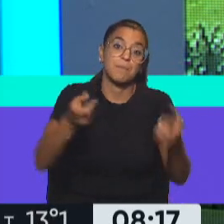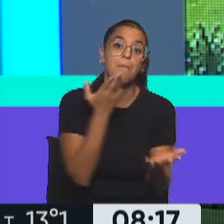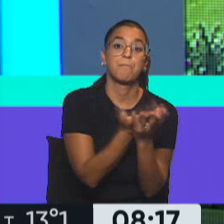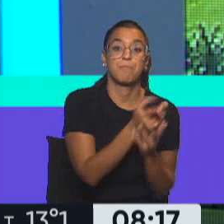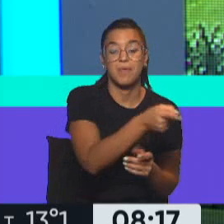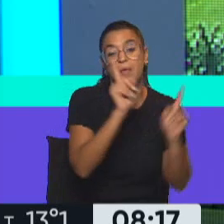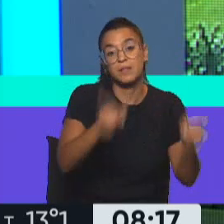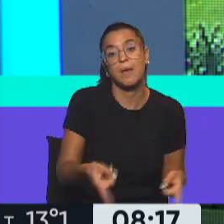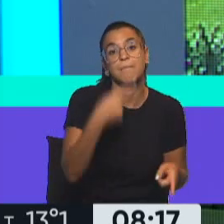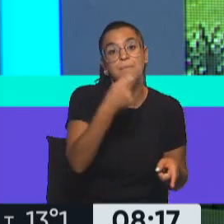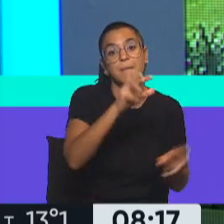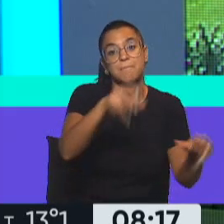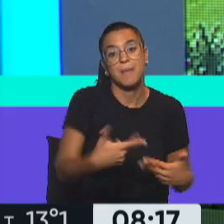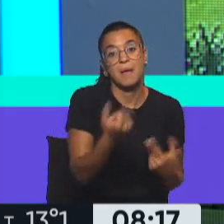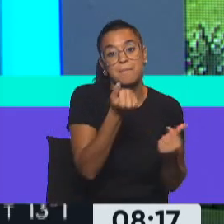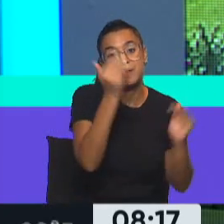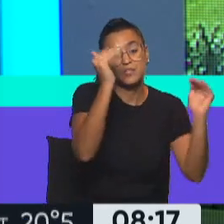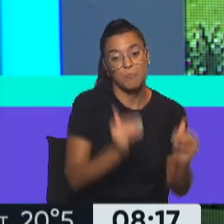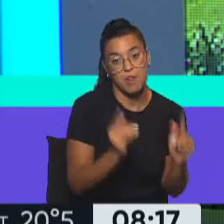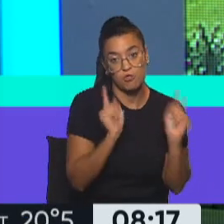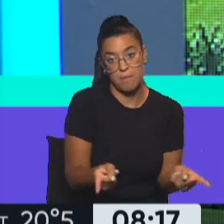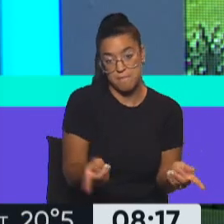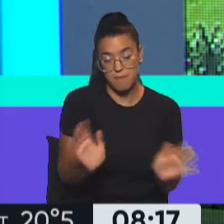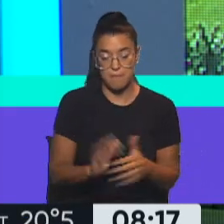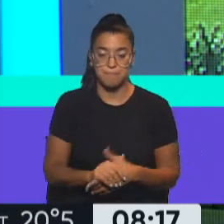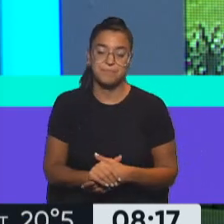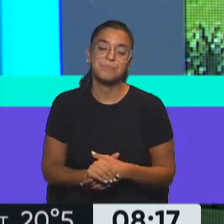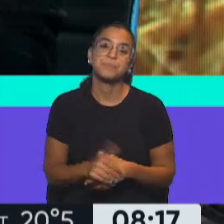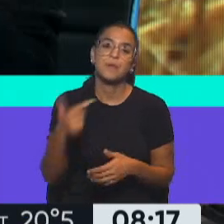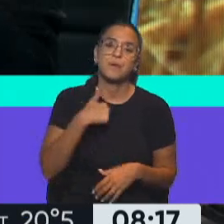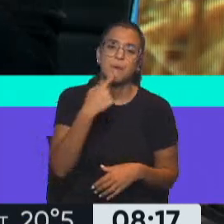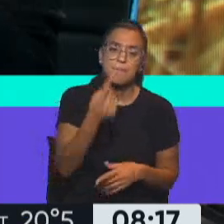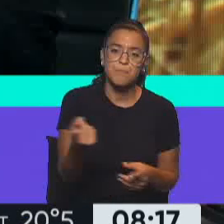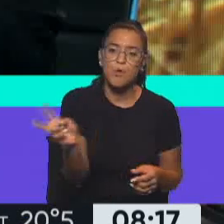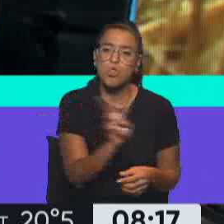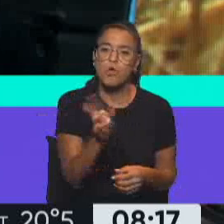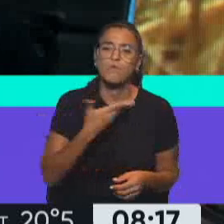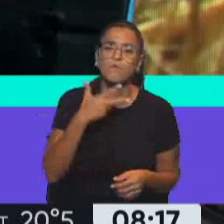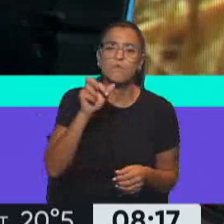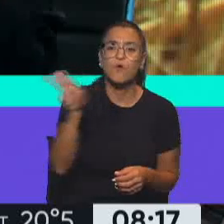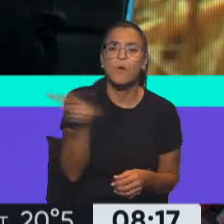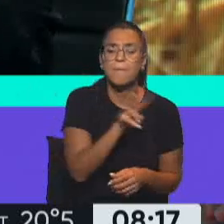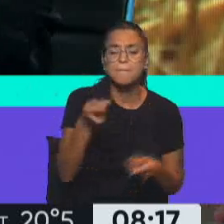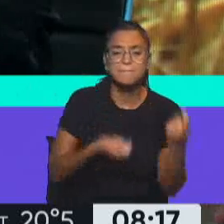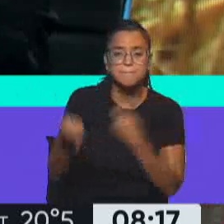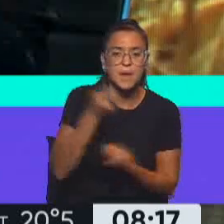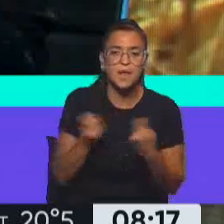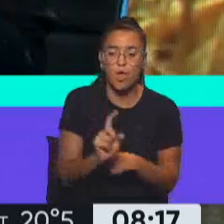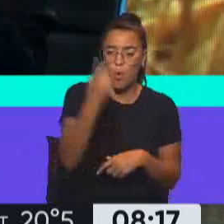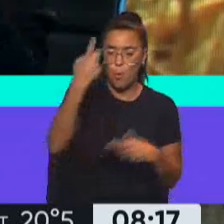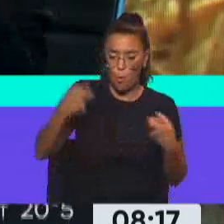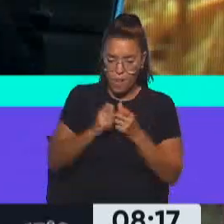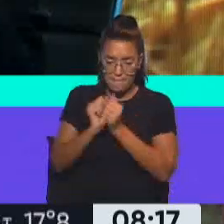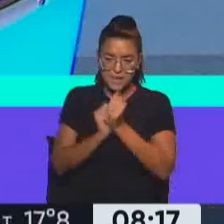pedir que al menos en el pan haya un precio diferenciado. Eso es lo que Consultarle, puedo consultarle a las dos, Flor. Estamos hablando de un mercado monopólico en el